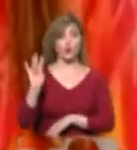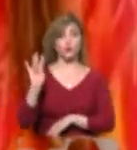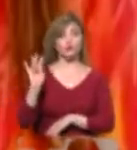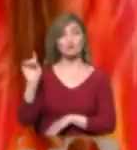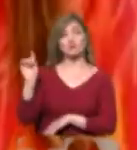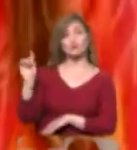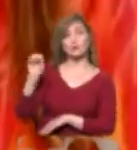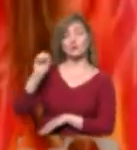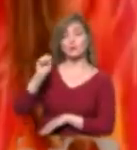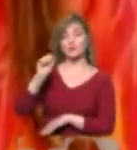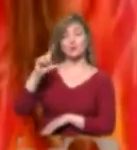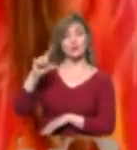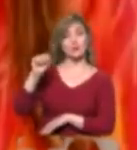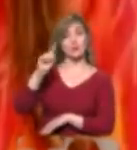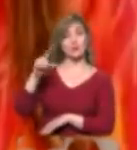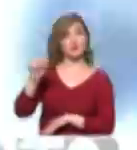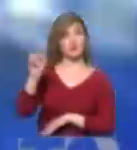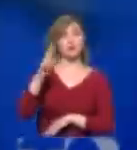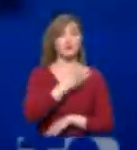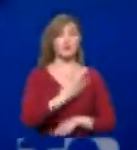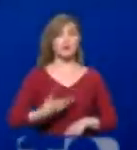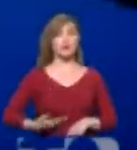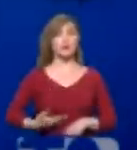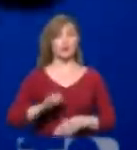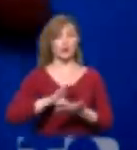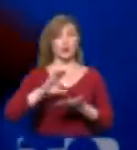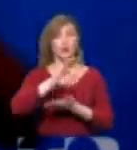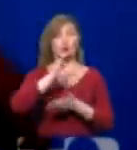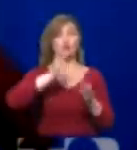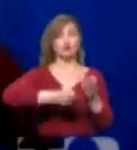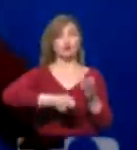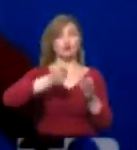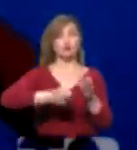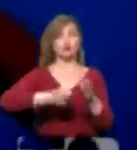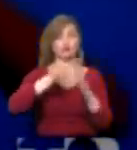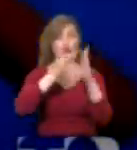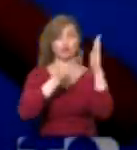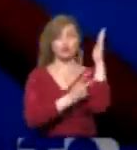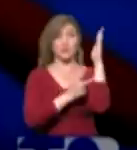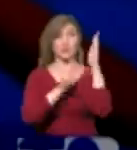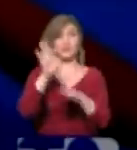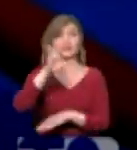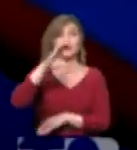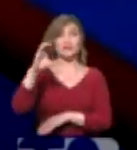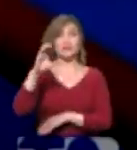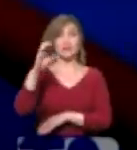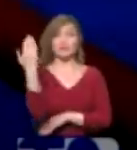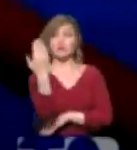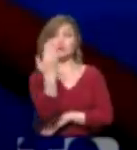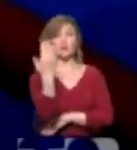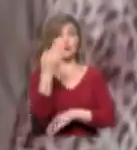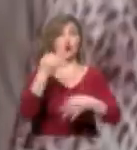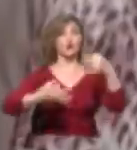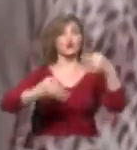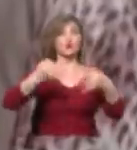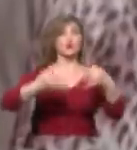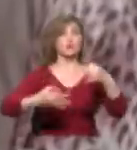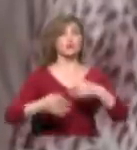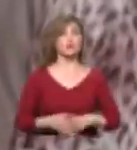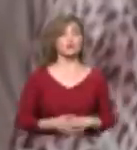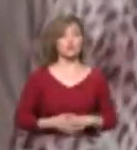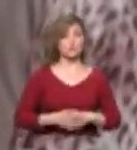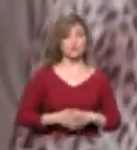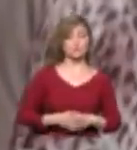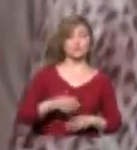Jimmy Salazar, presidente del Colegio de Abogados, con quien Martínez condujo un programa en TC Televisión, Es de Justicia. Según